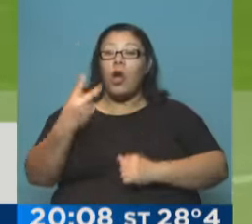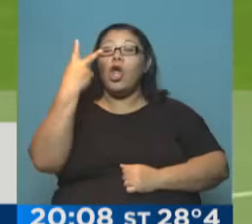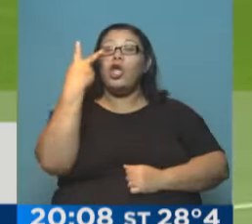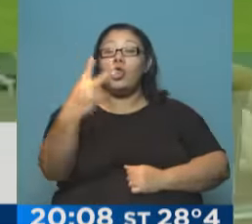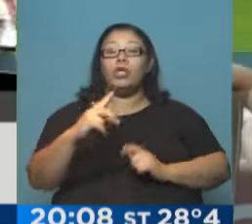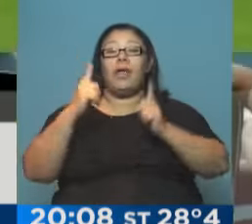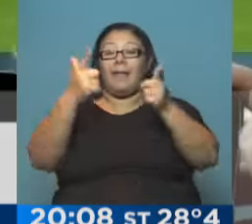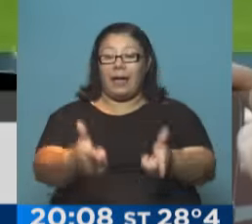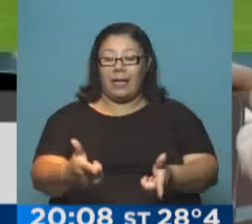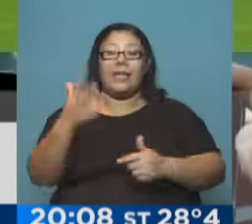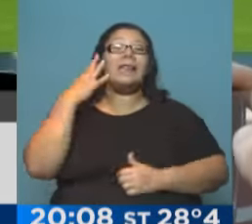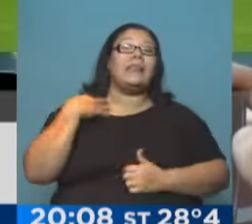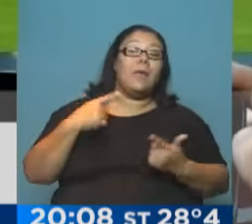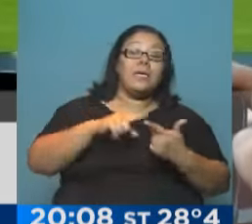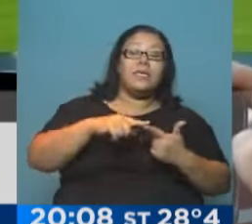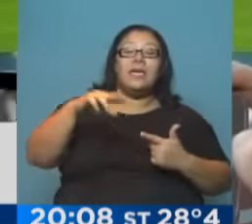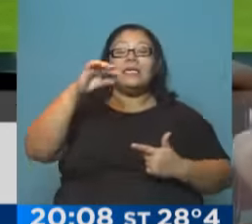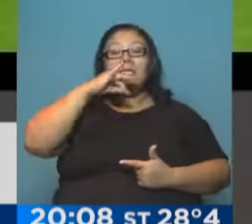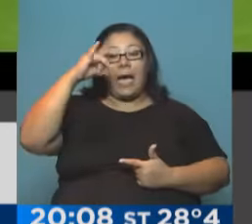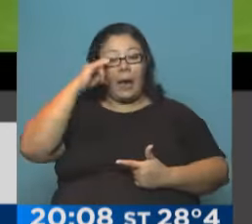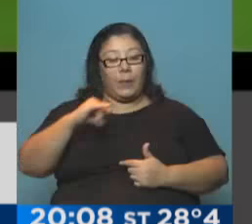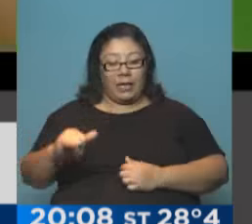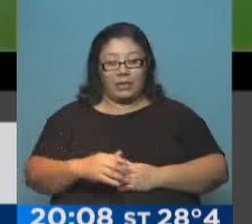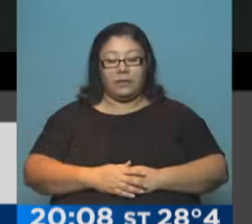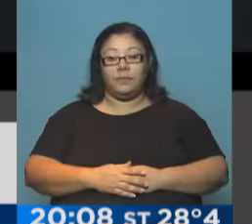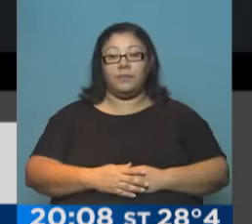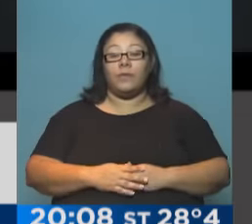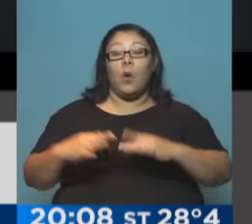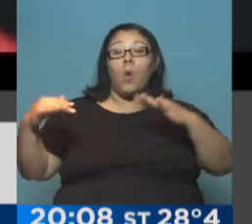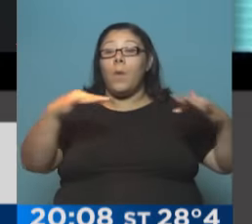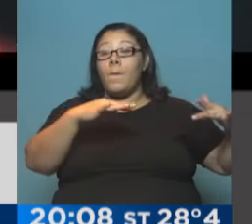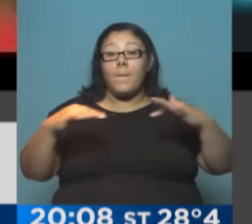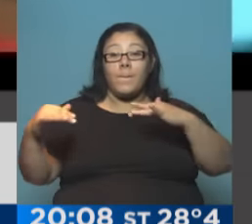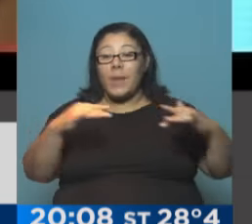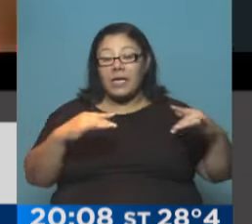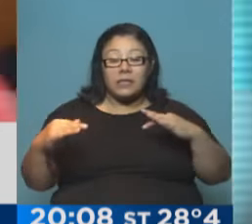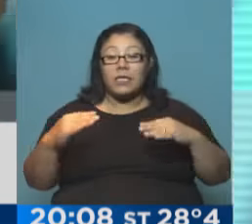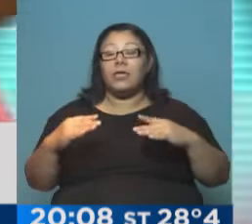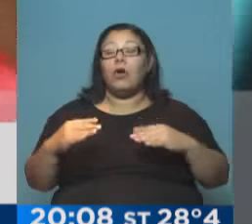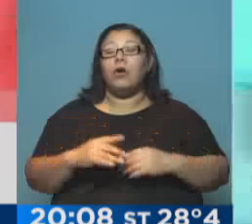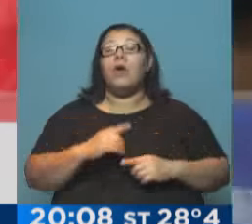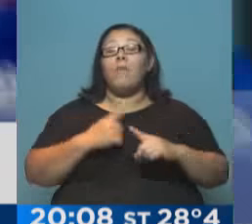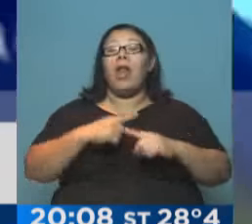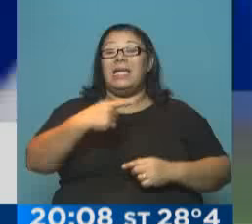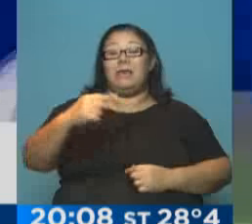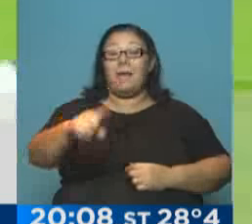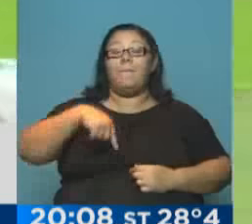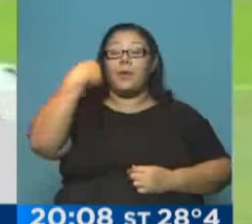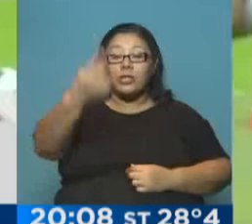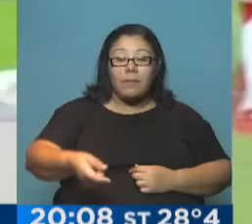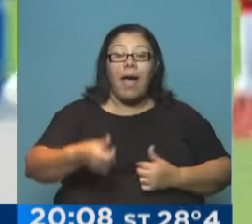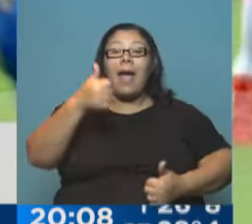recién, Tevez y Chávez. Mucho en juego en el partido que será la antesala del torneo que va a arrancar la próxima semana, que será corto y en